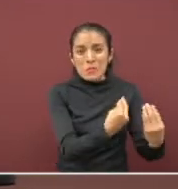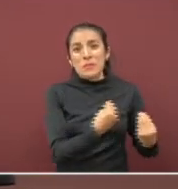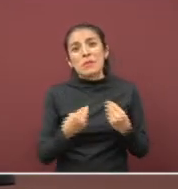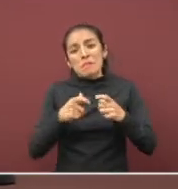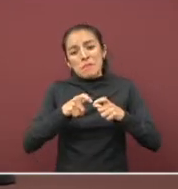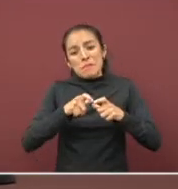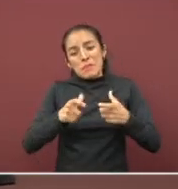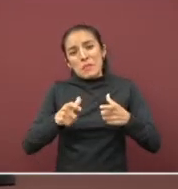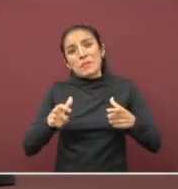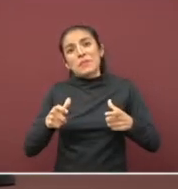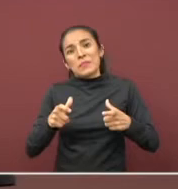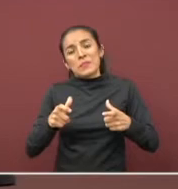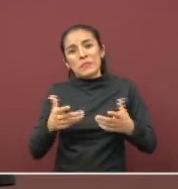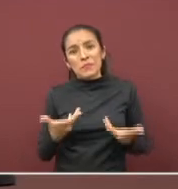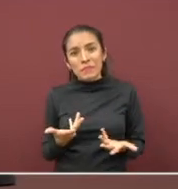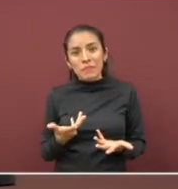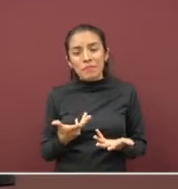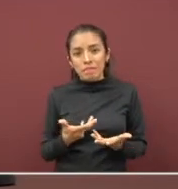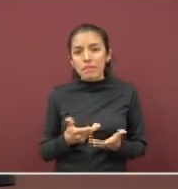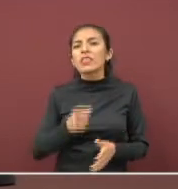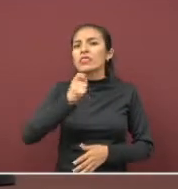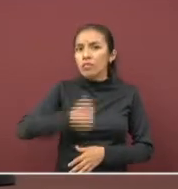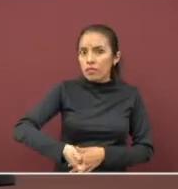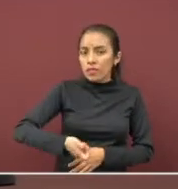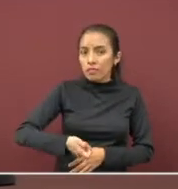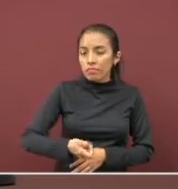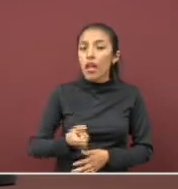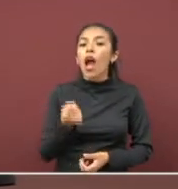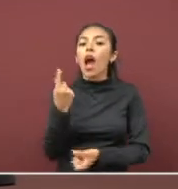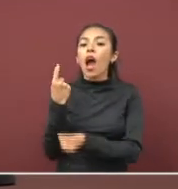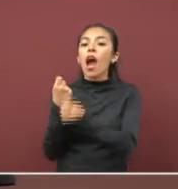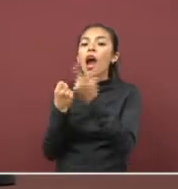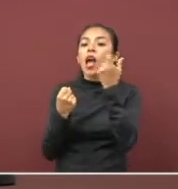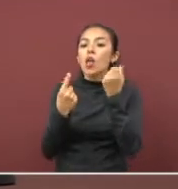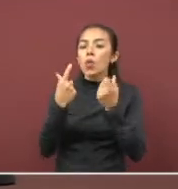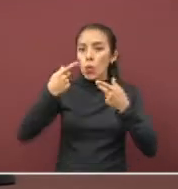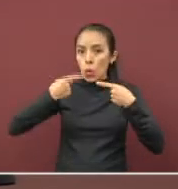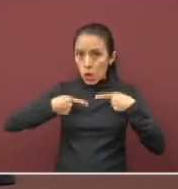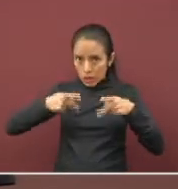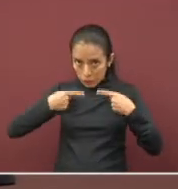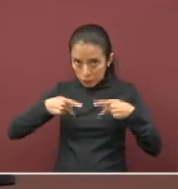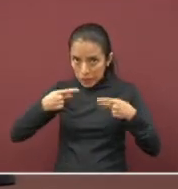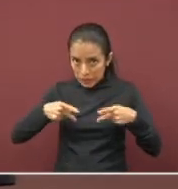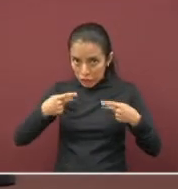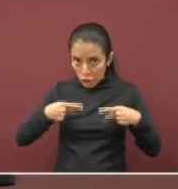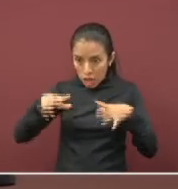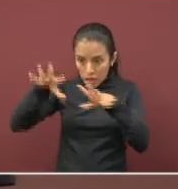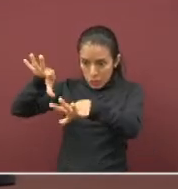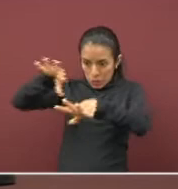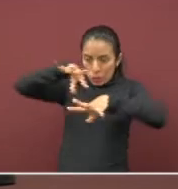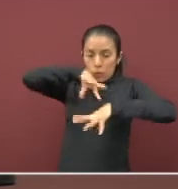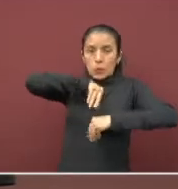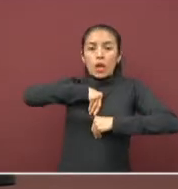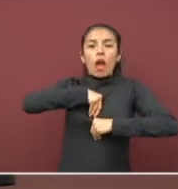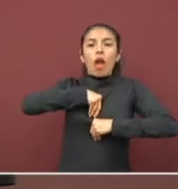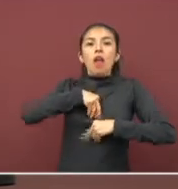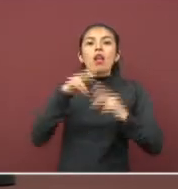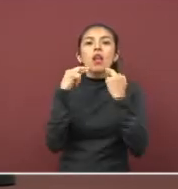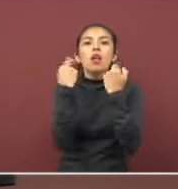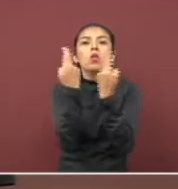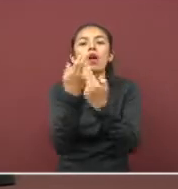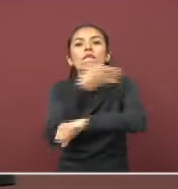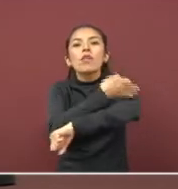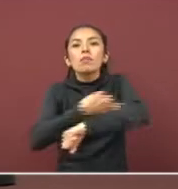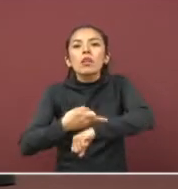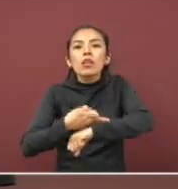tan grandes es decir hay personas que están contagiándose en reuniones familiares en fiestas